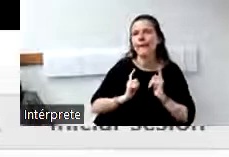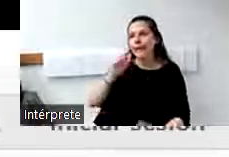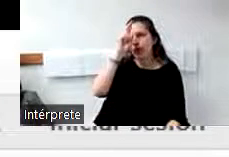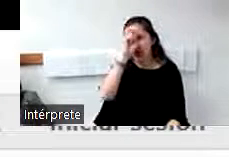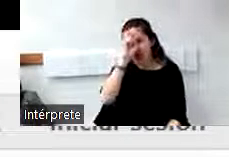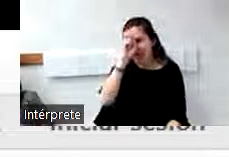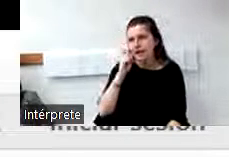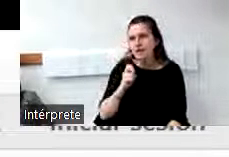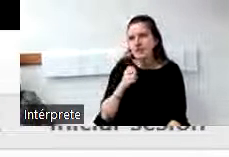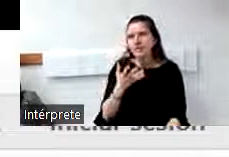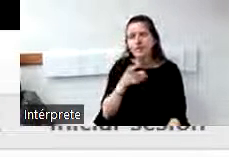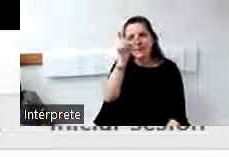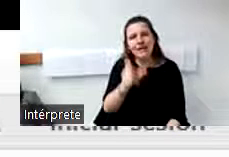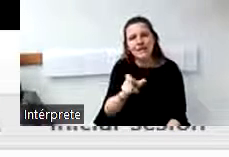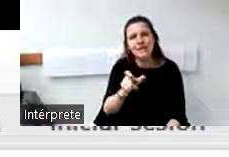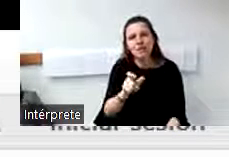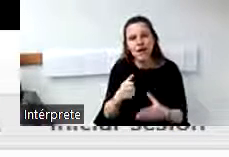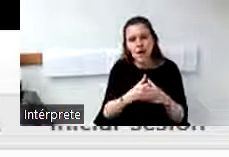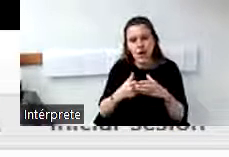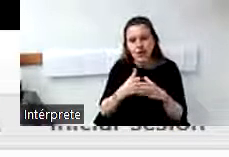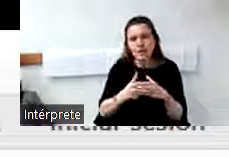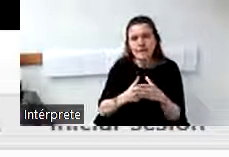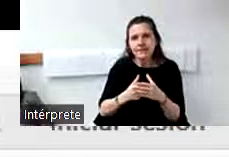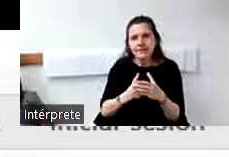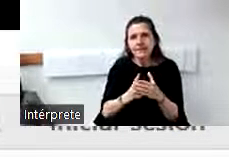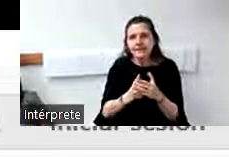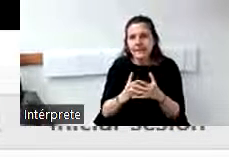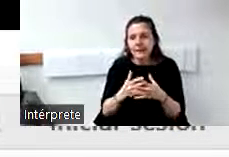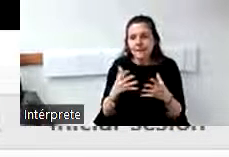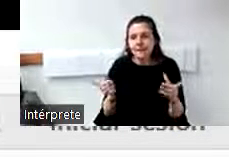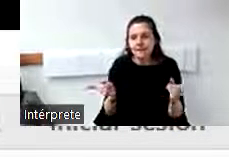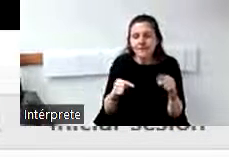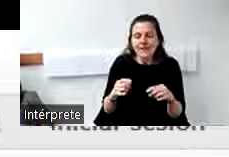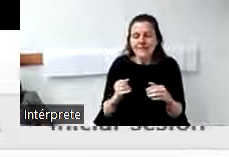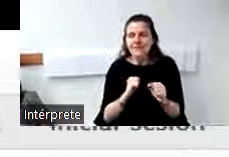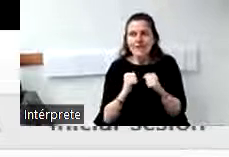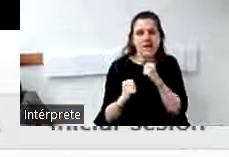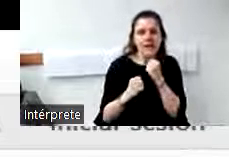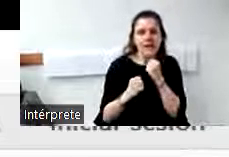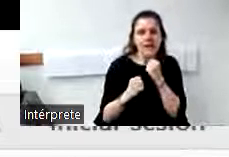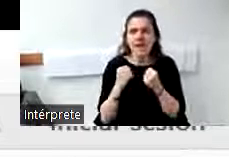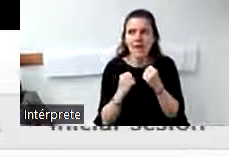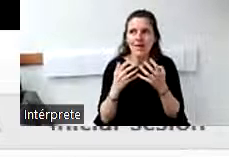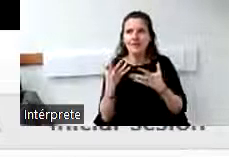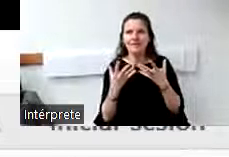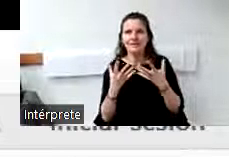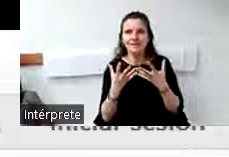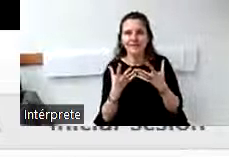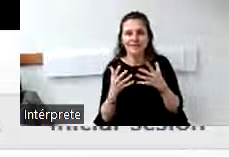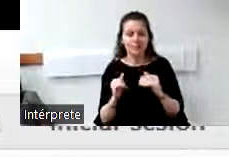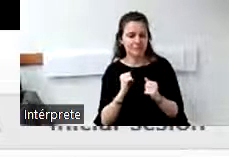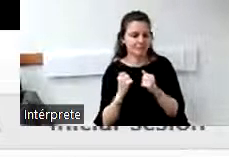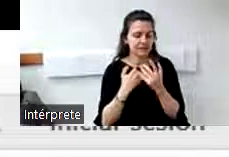nerviosismo, más que una persona común y corriente que no tiene autismo. Y en